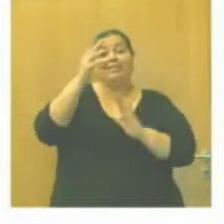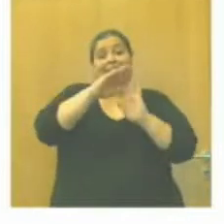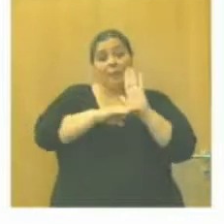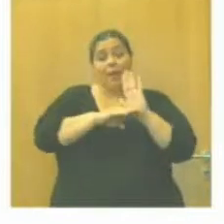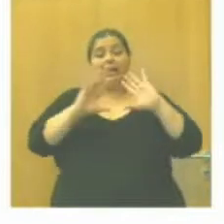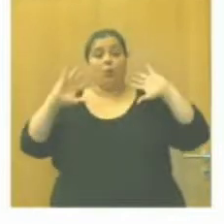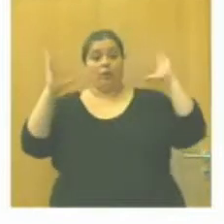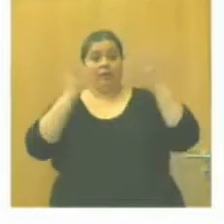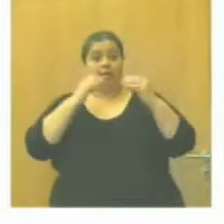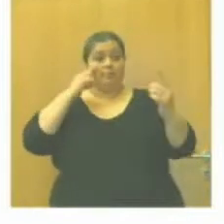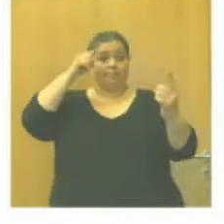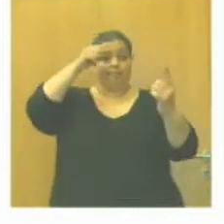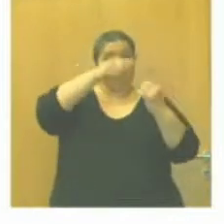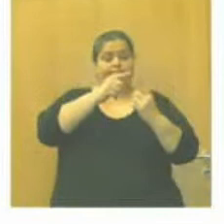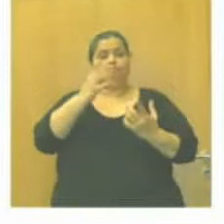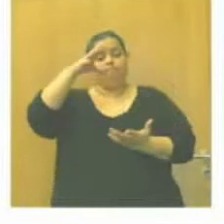dirigido, indicado.